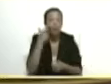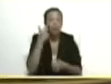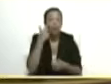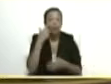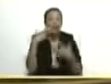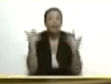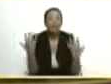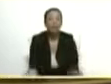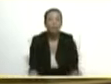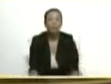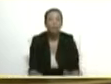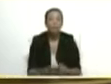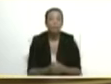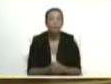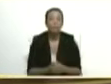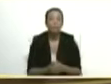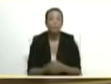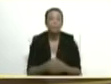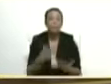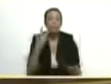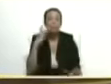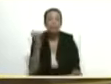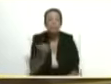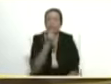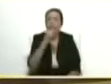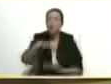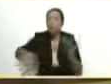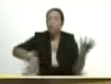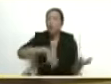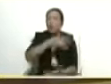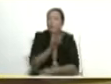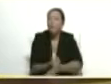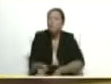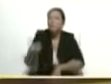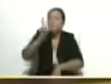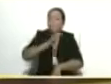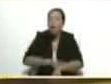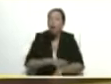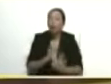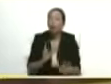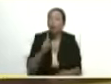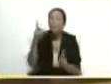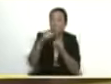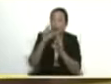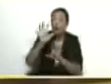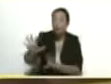es candanga con murdaga. No lo dije así,